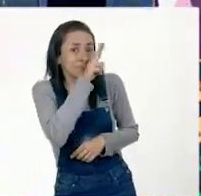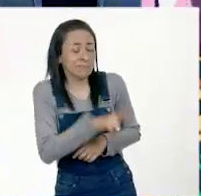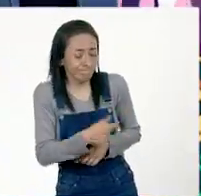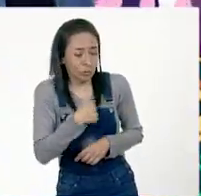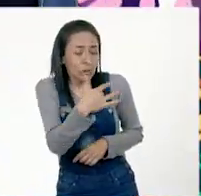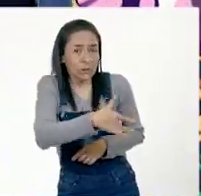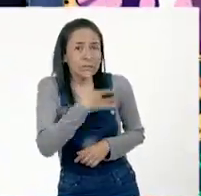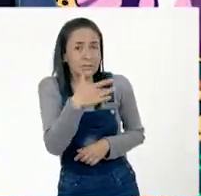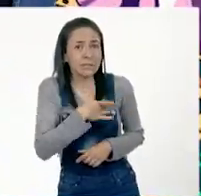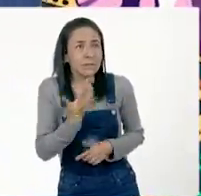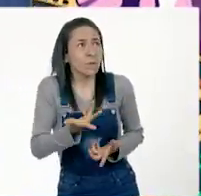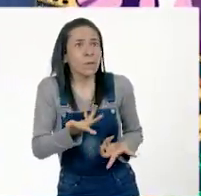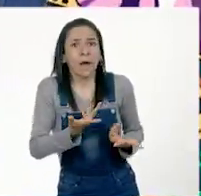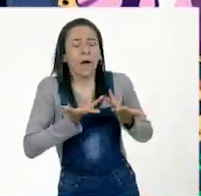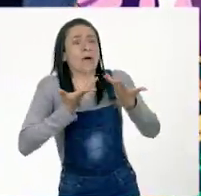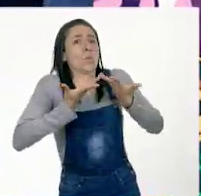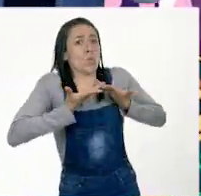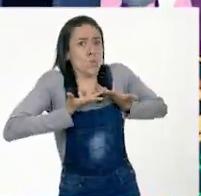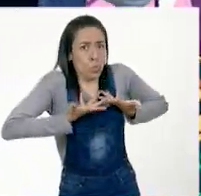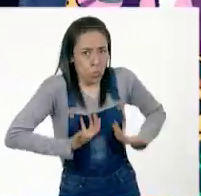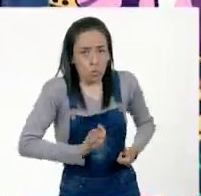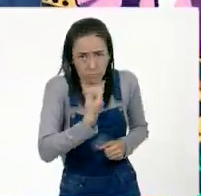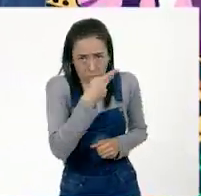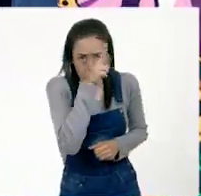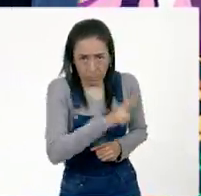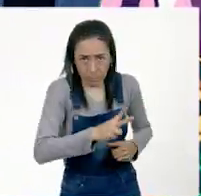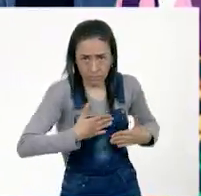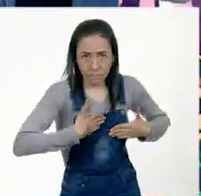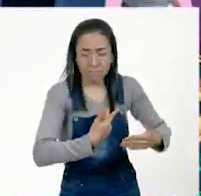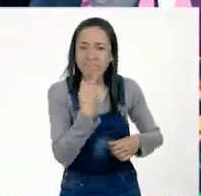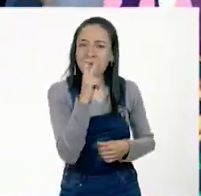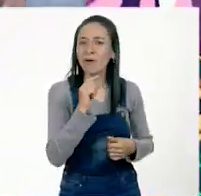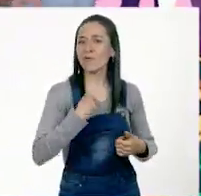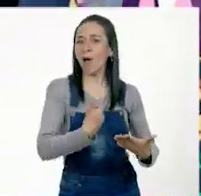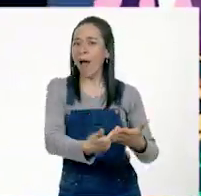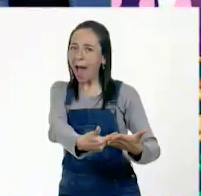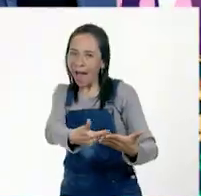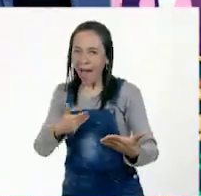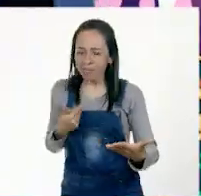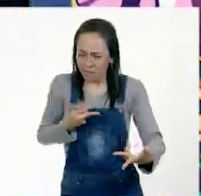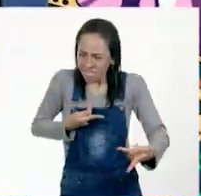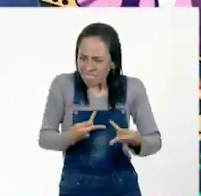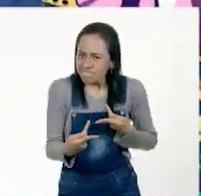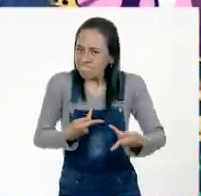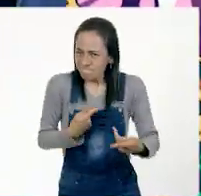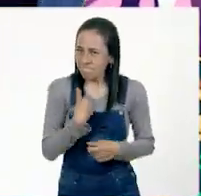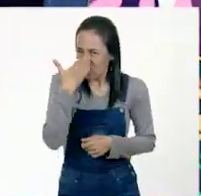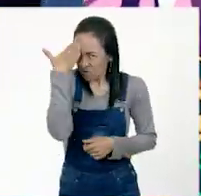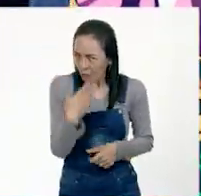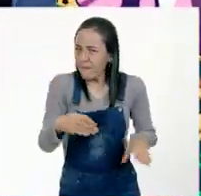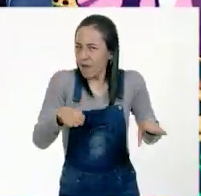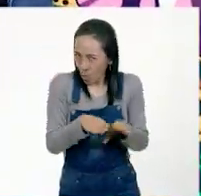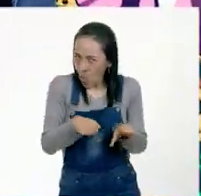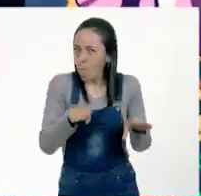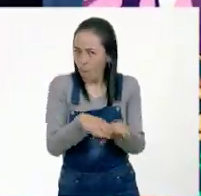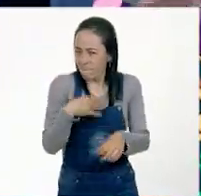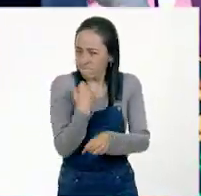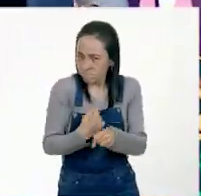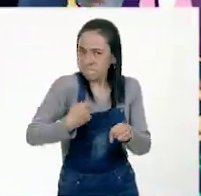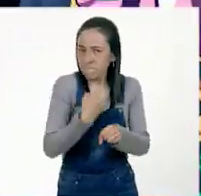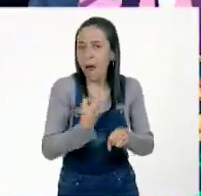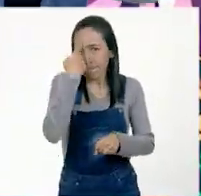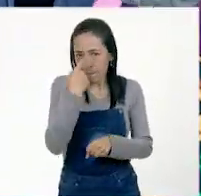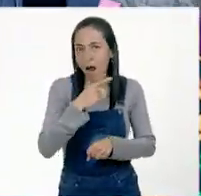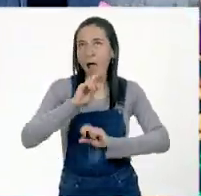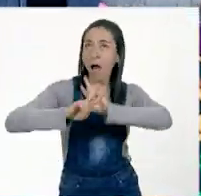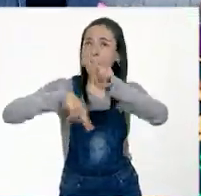asustada, pero me preparé para este viaje al universo de las emociones. Sé que la sorpresa